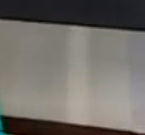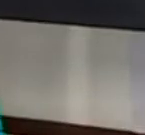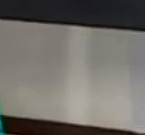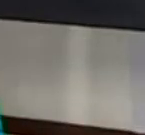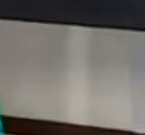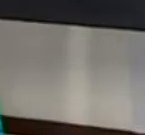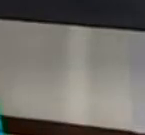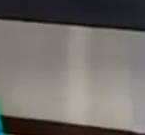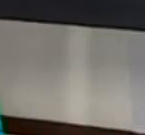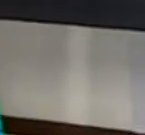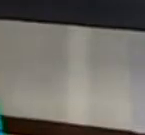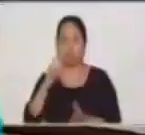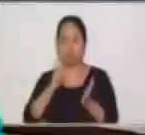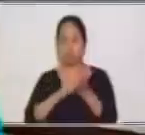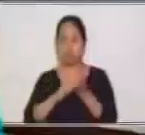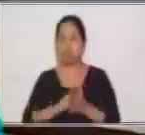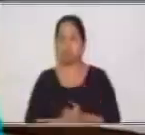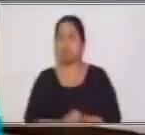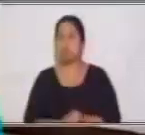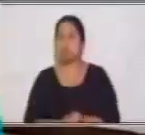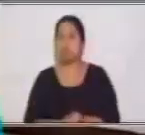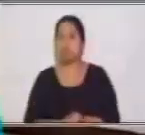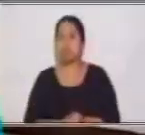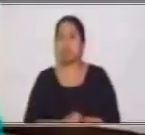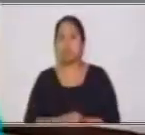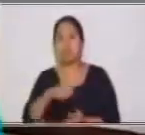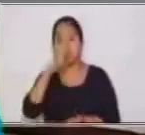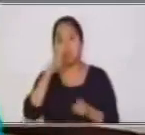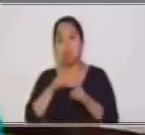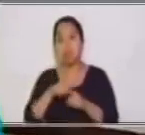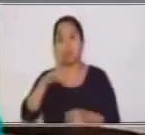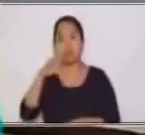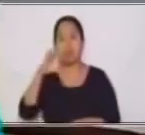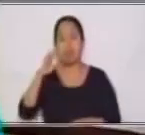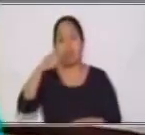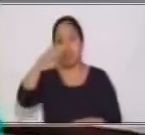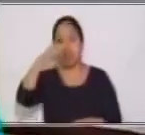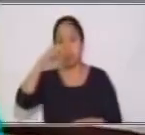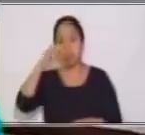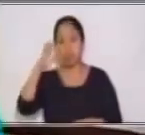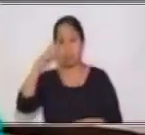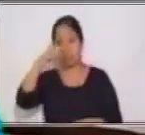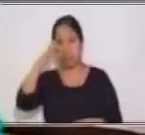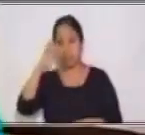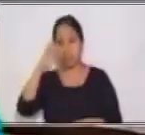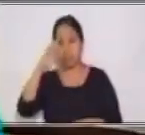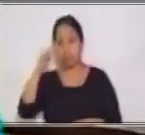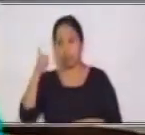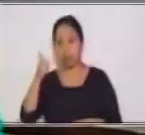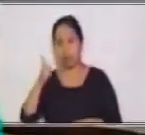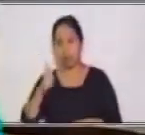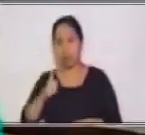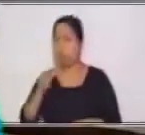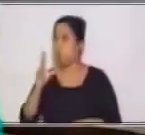común, ¿sí? Que lo encontramos también en textos. No escribimos etcétera, sino solamente